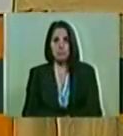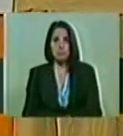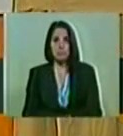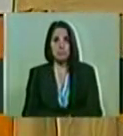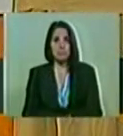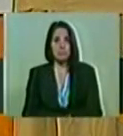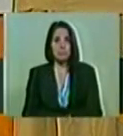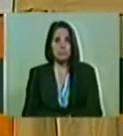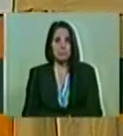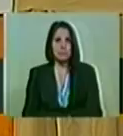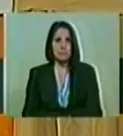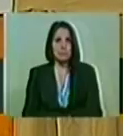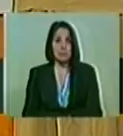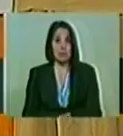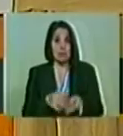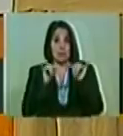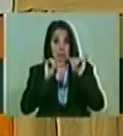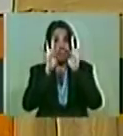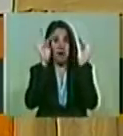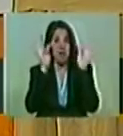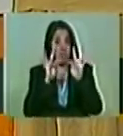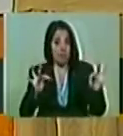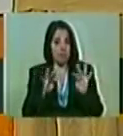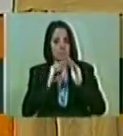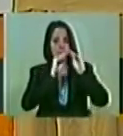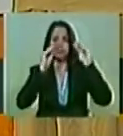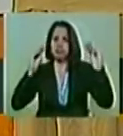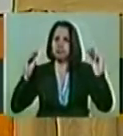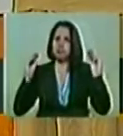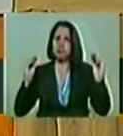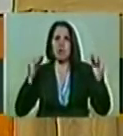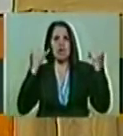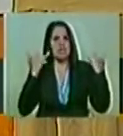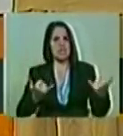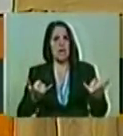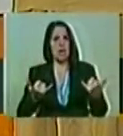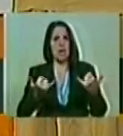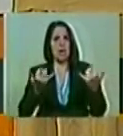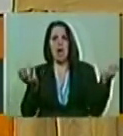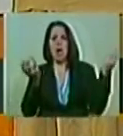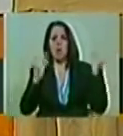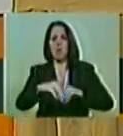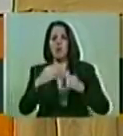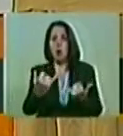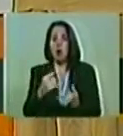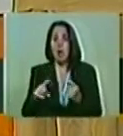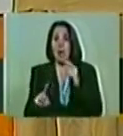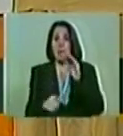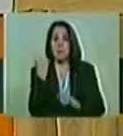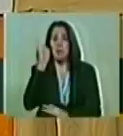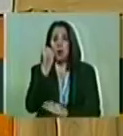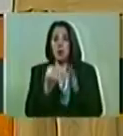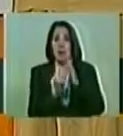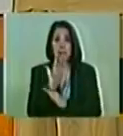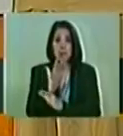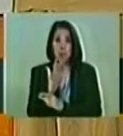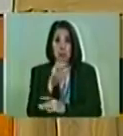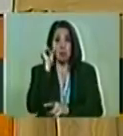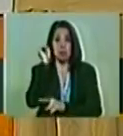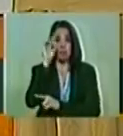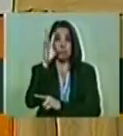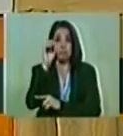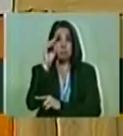En ese marco yo llamé a la Asamblea Nacional Constituyente, de acuerdo a la Constitución, 1 de mayo de este año.